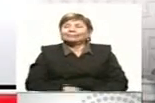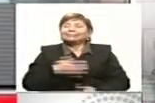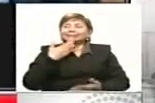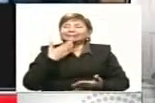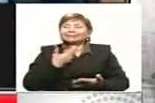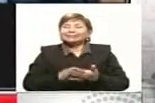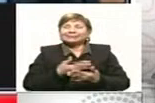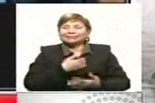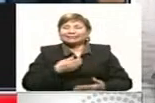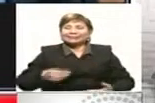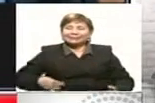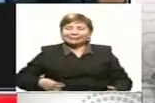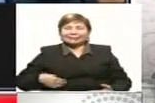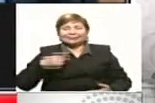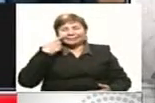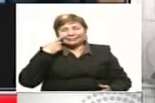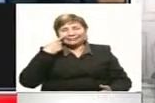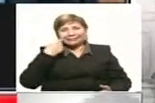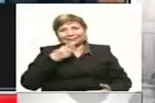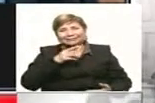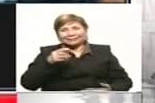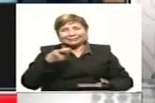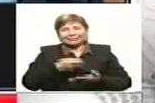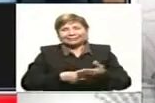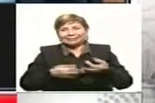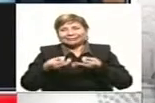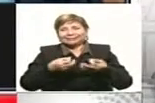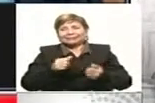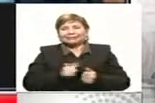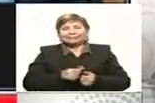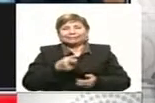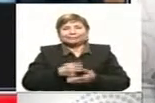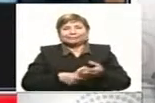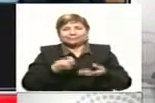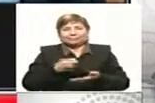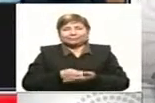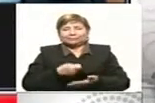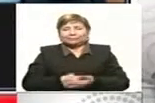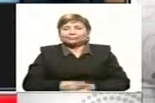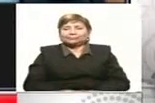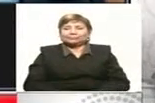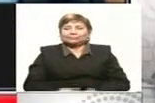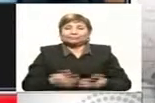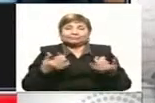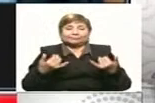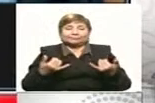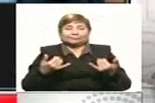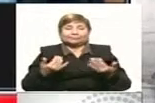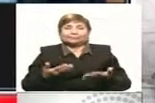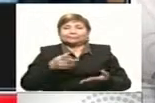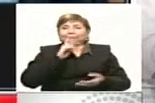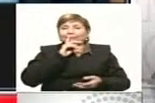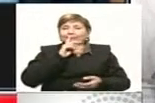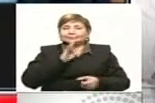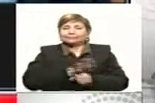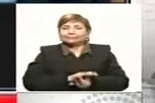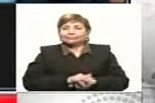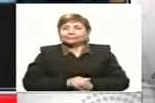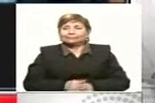Gracias, señor ministro de Economía y Finanzas. Ahora faltaría el compromiso